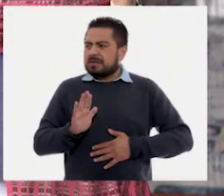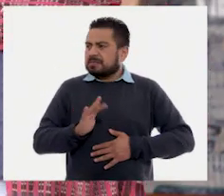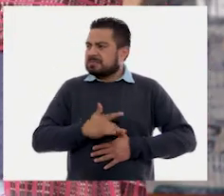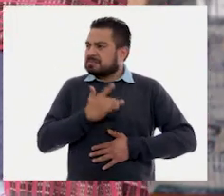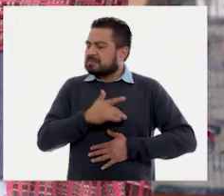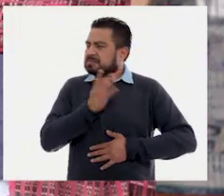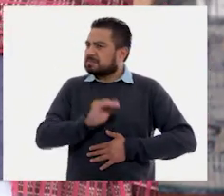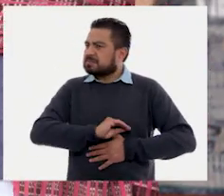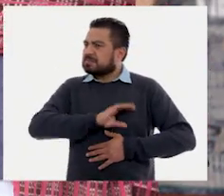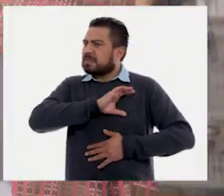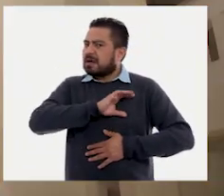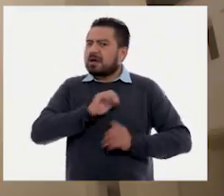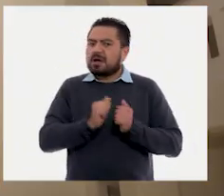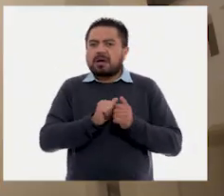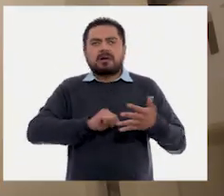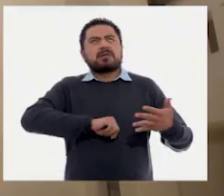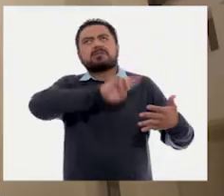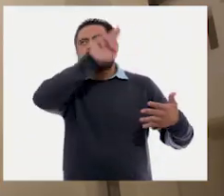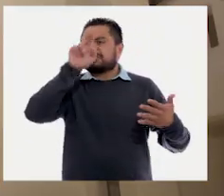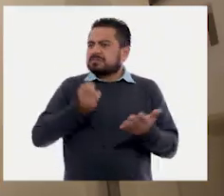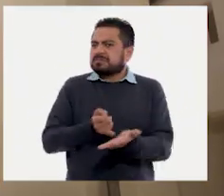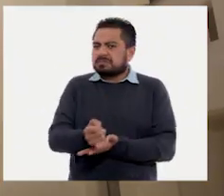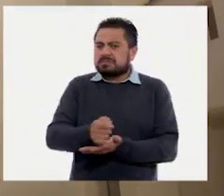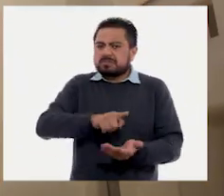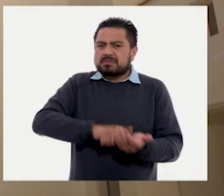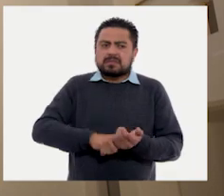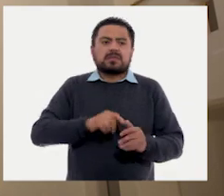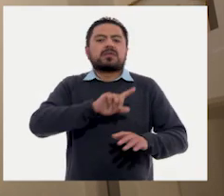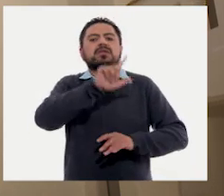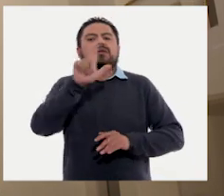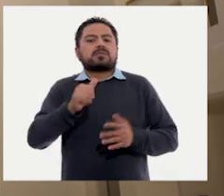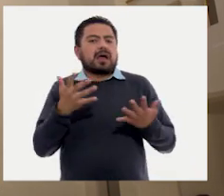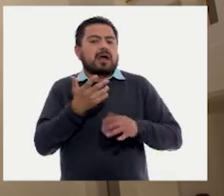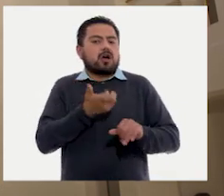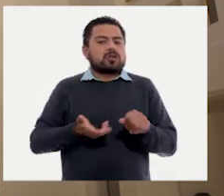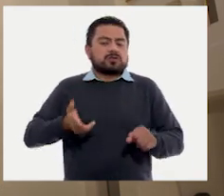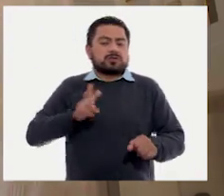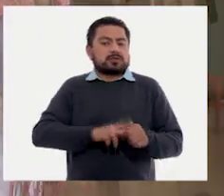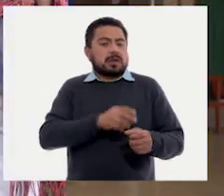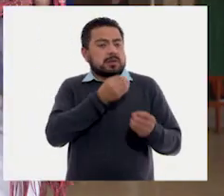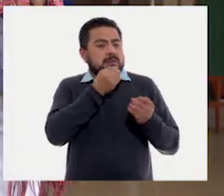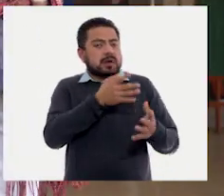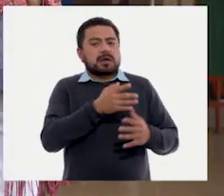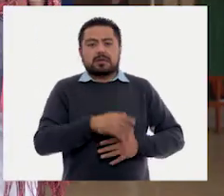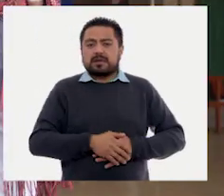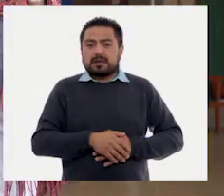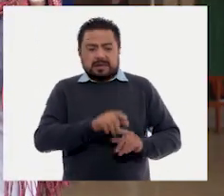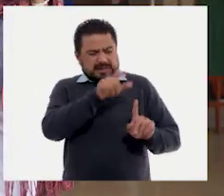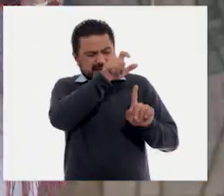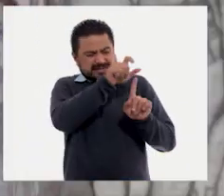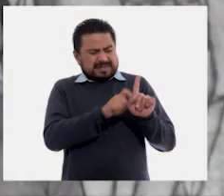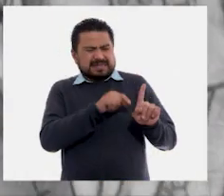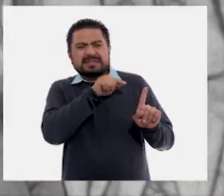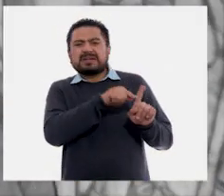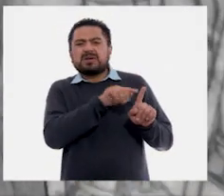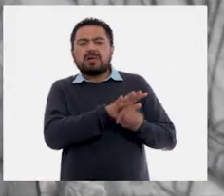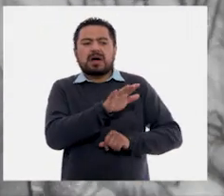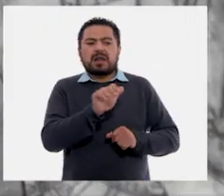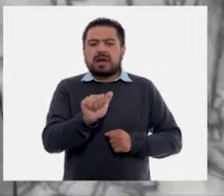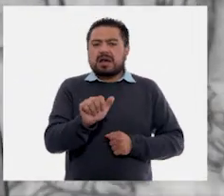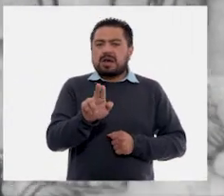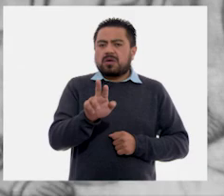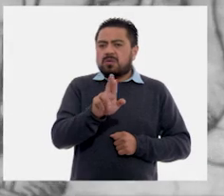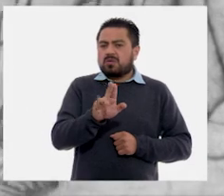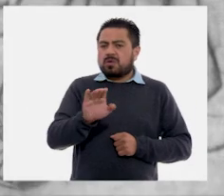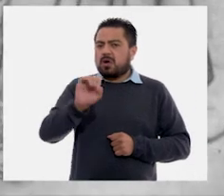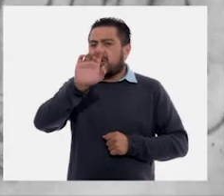entusiasmo a pintar los muros. Tenían Revueltas hizo unos vitrales extraordinarios, y una de ellas fue Aurora Reyes,